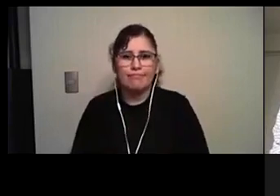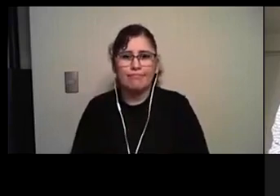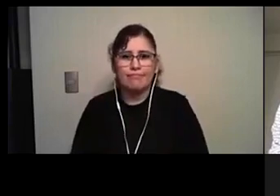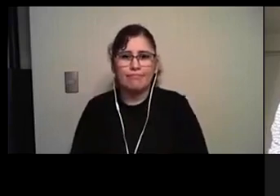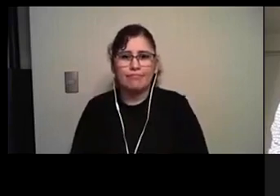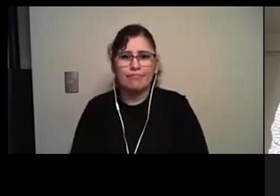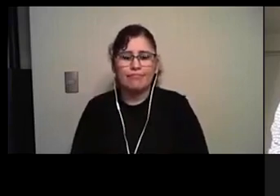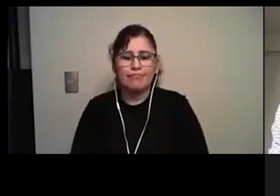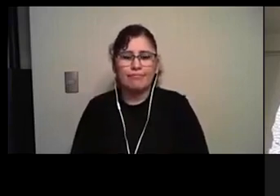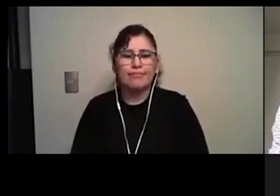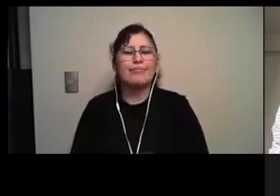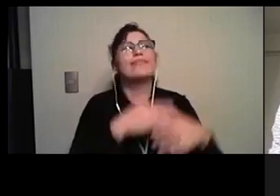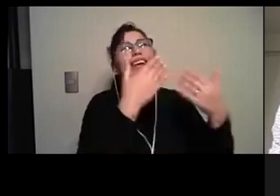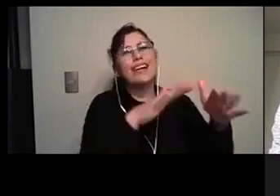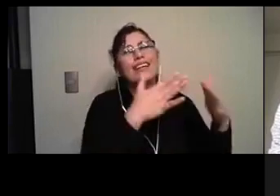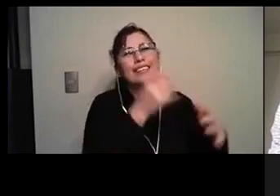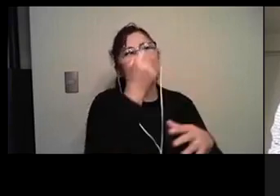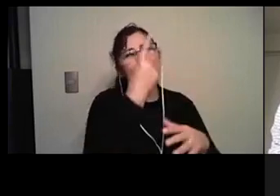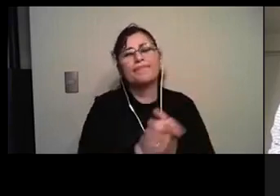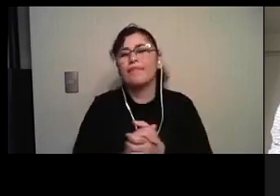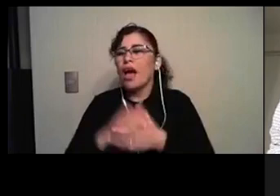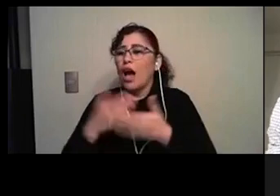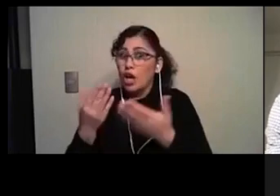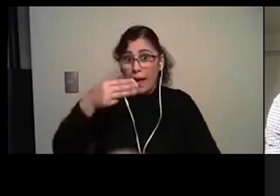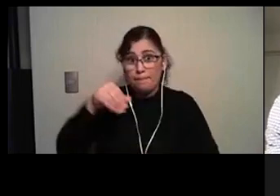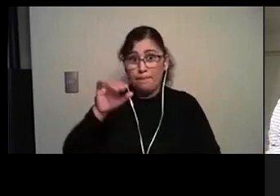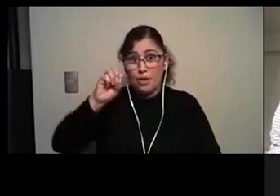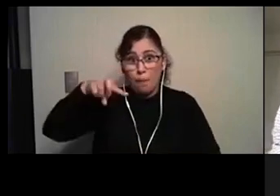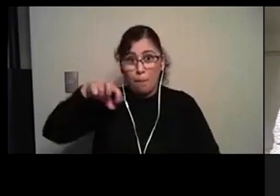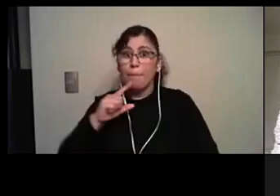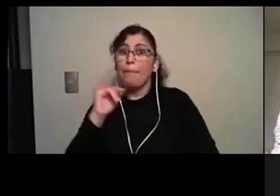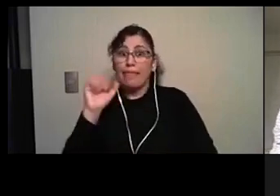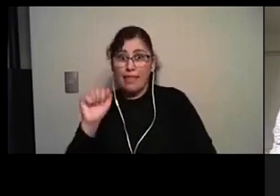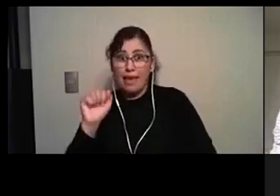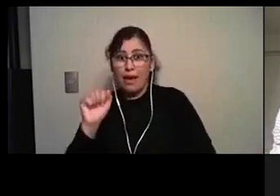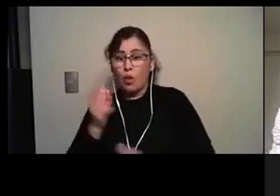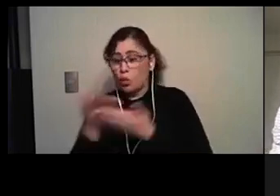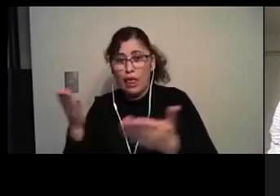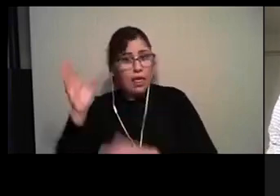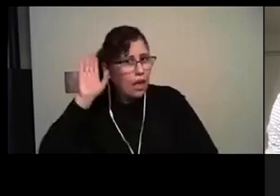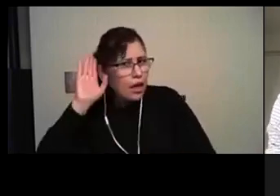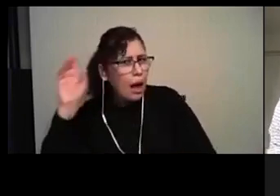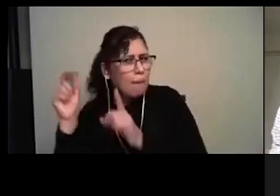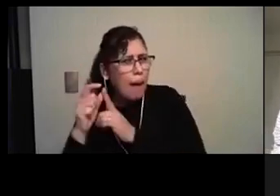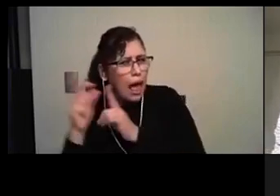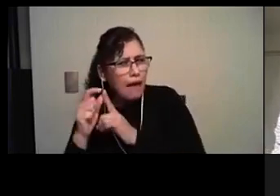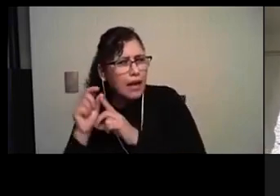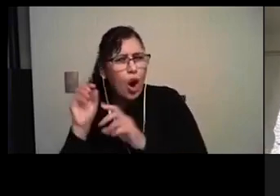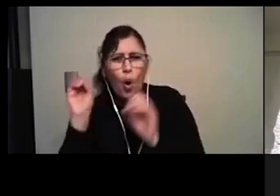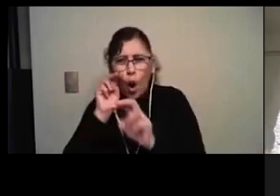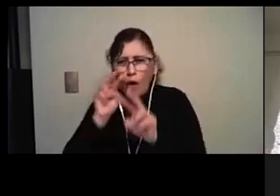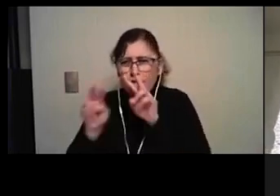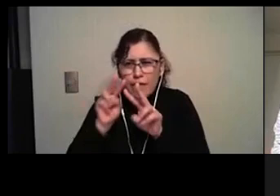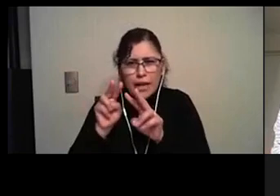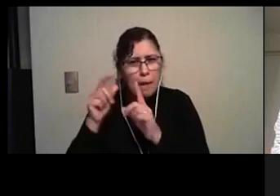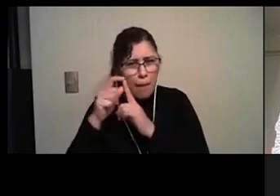Ah, ya, ya, profe. Sí, pero las Gracias. van a escuchar miopatías, ya, miren, cada vez que ustedes, por ejemplo, vean